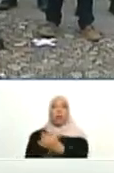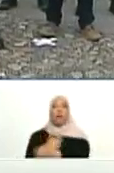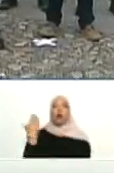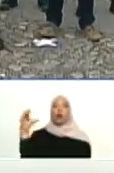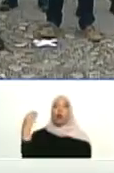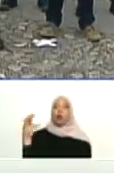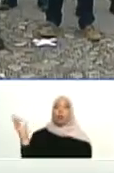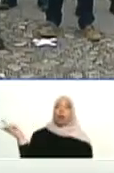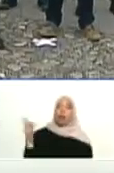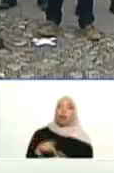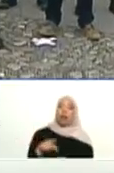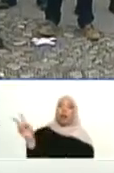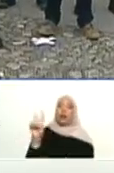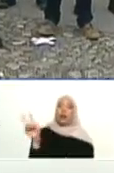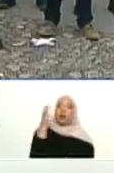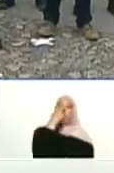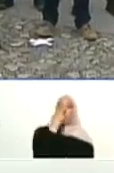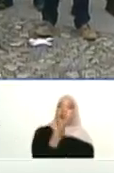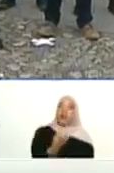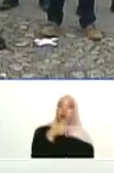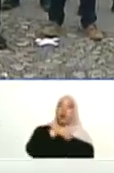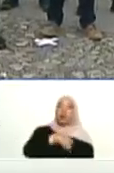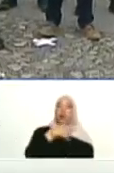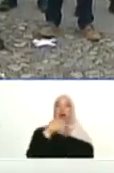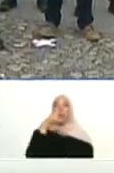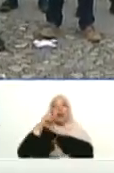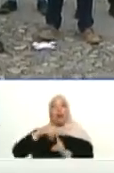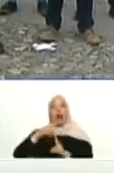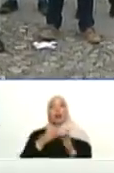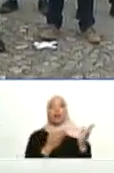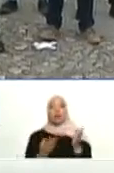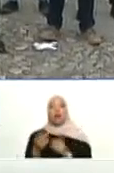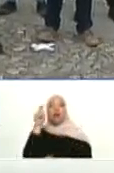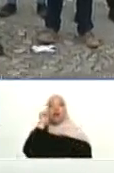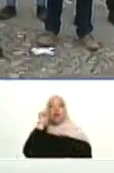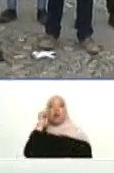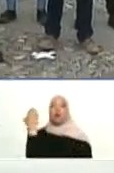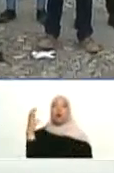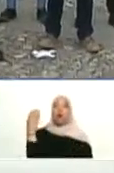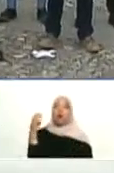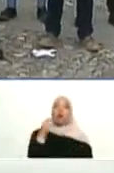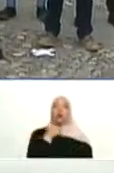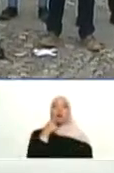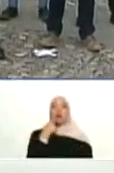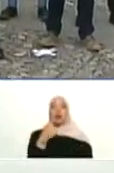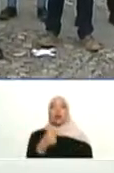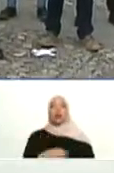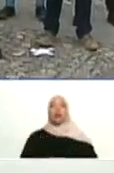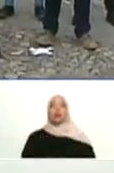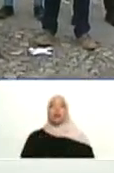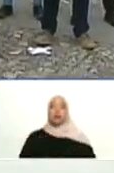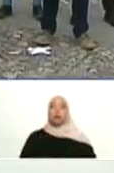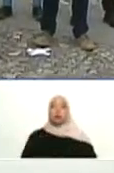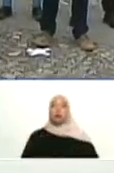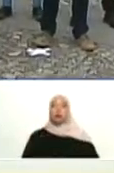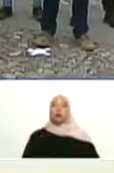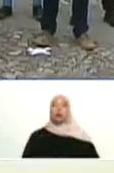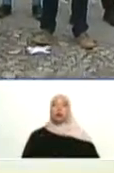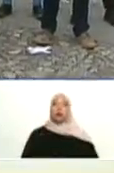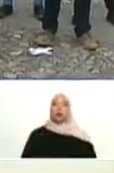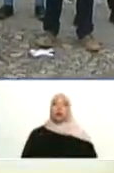y colombianas nos visiten. Ahí está el Táchira, pues, para el turismo colombiano. Freddy, ¿qué me dice? Adelante, Freddy Bernal.